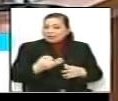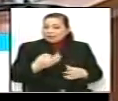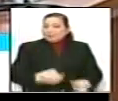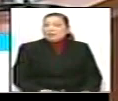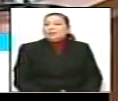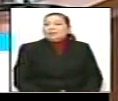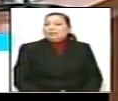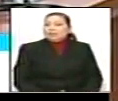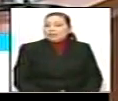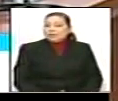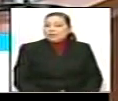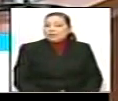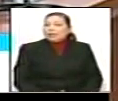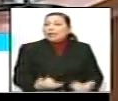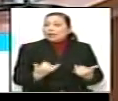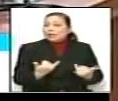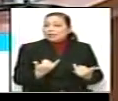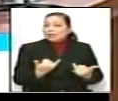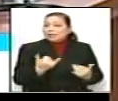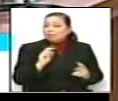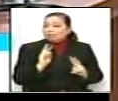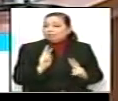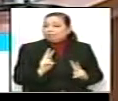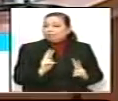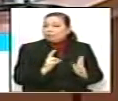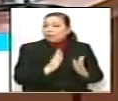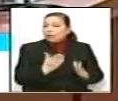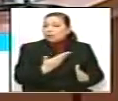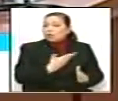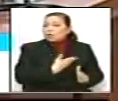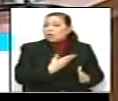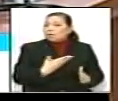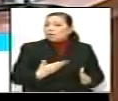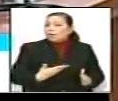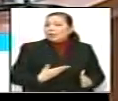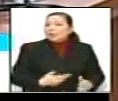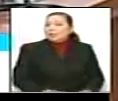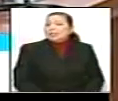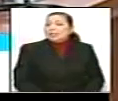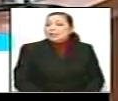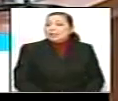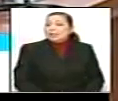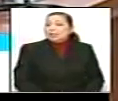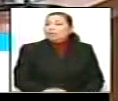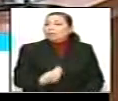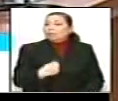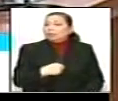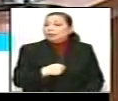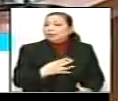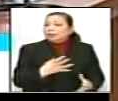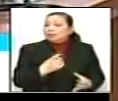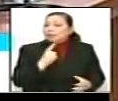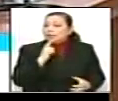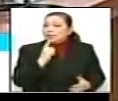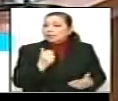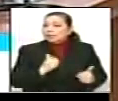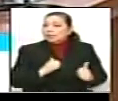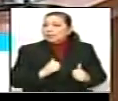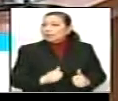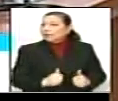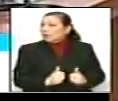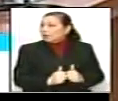y al concesionario. Esa es la óptica, esa es la orden del gobernador, del gerente ejecutivo. Nosotros queremos realizar nuestras